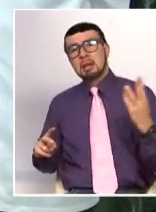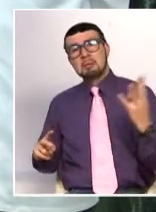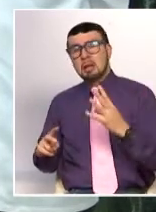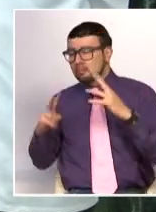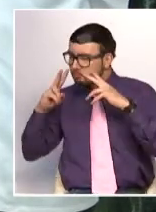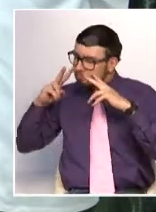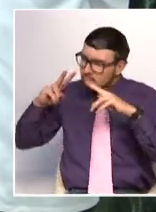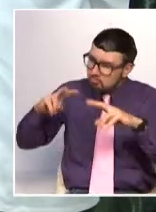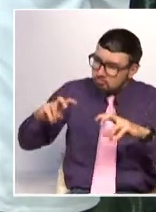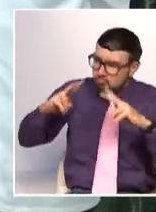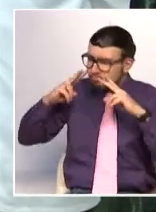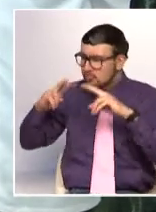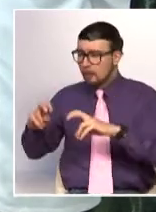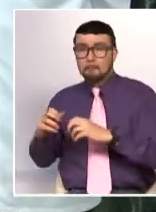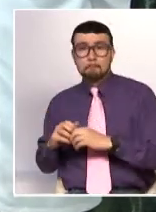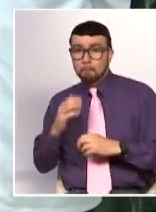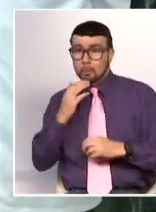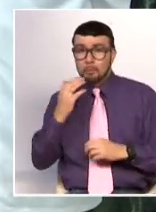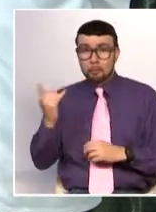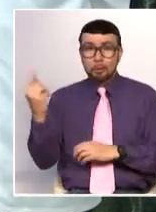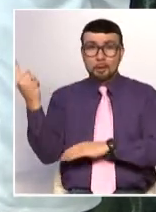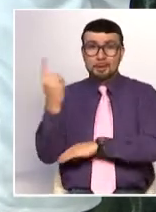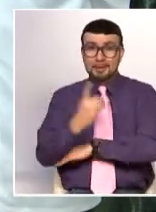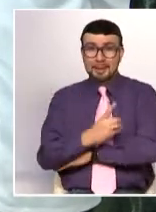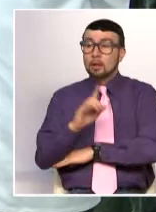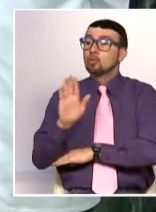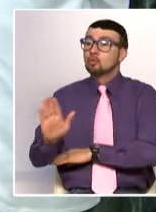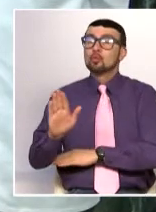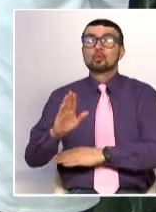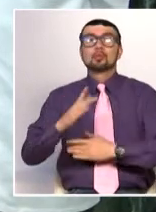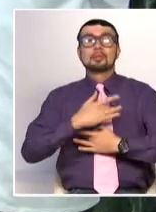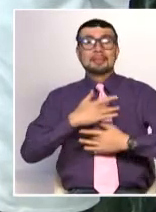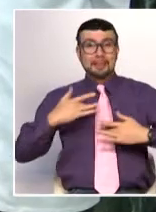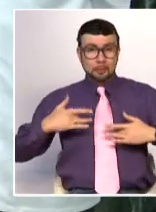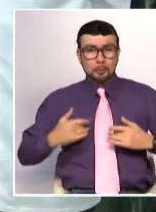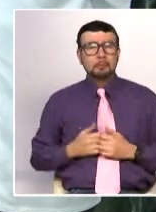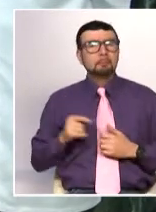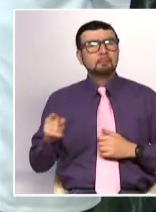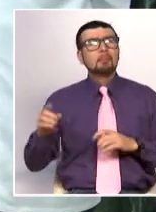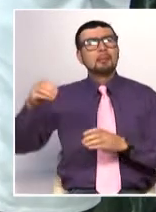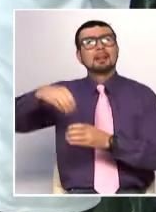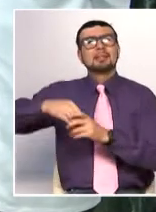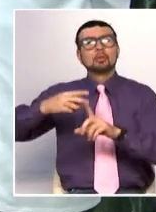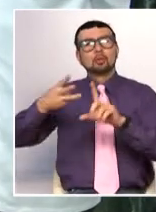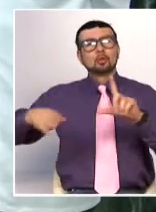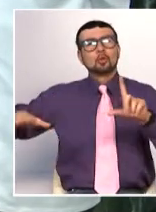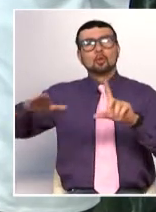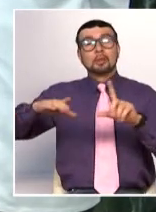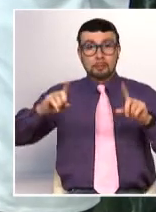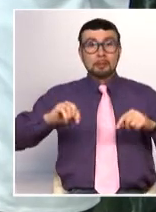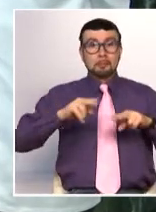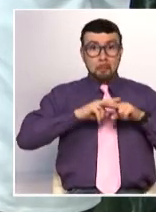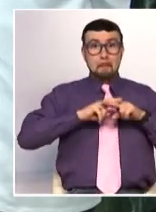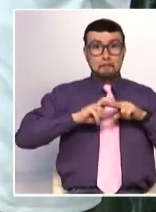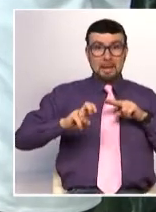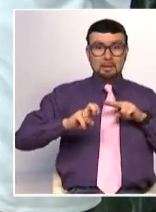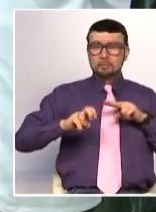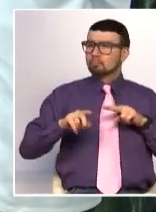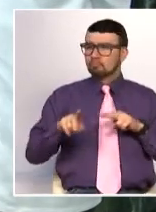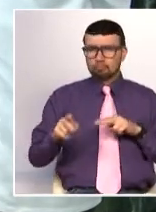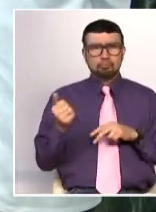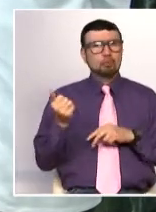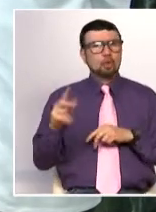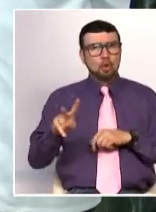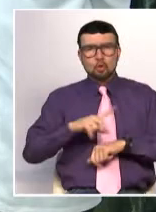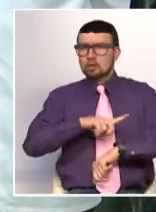la gente que te pueda dar ese regalo que lo hacemos en dosquebradas y en manizales pues a la persona se le